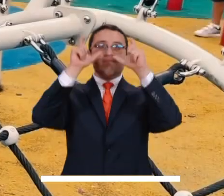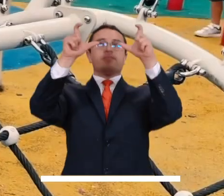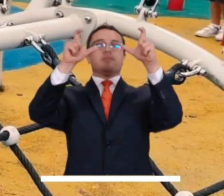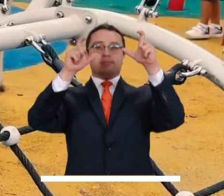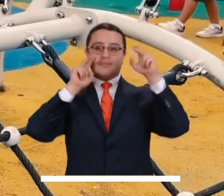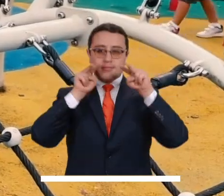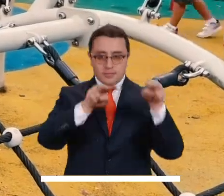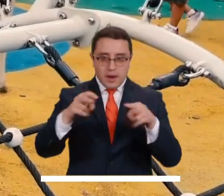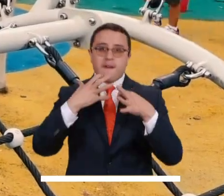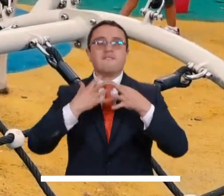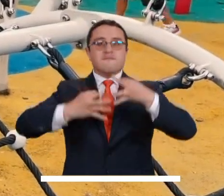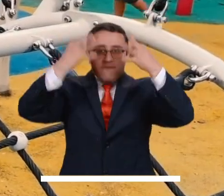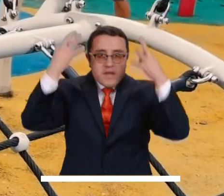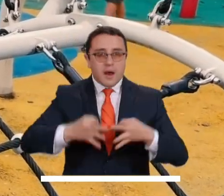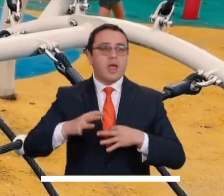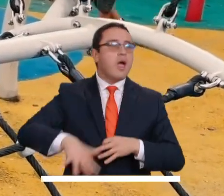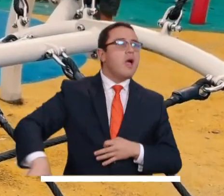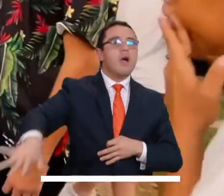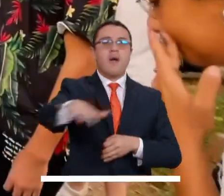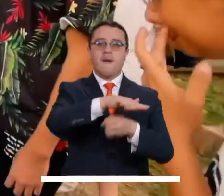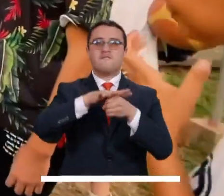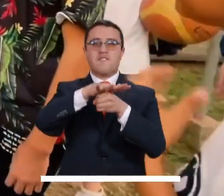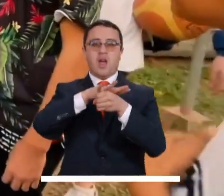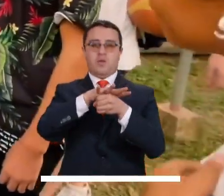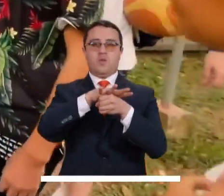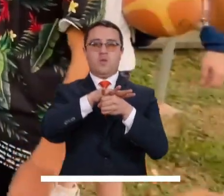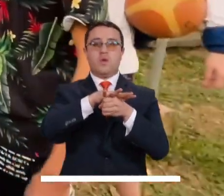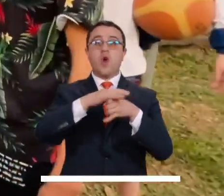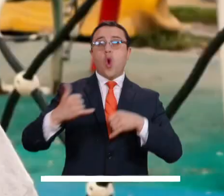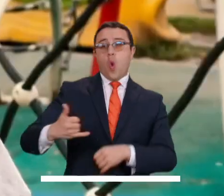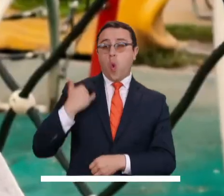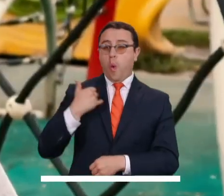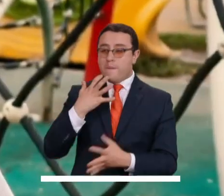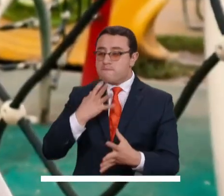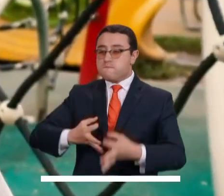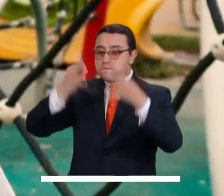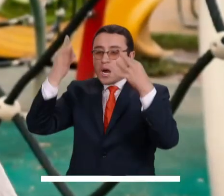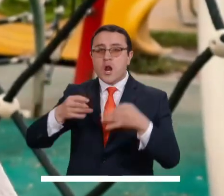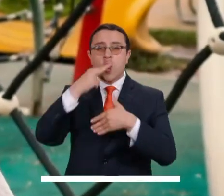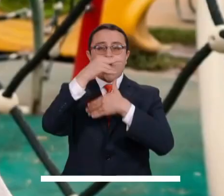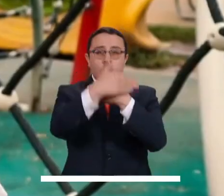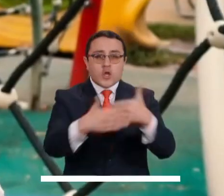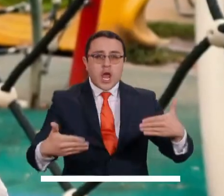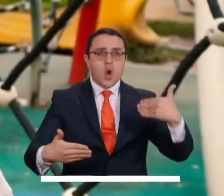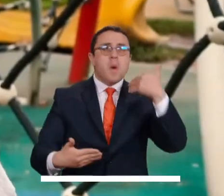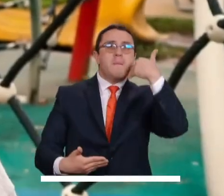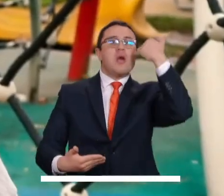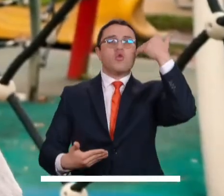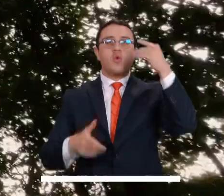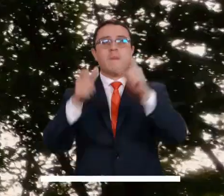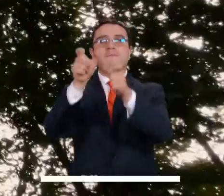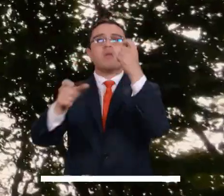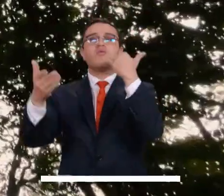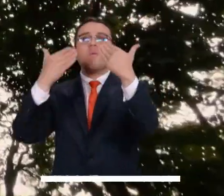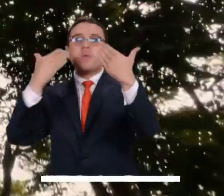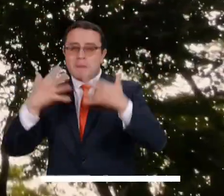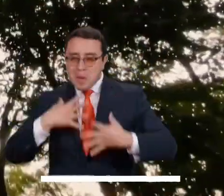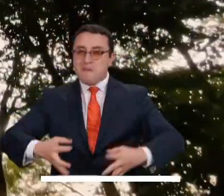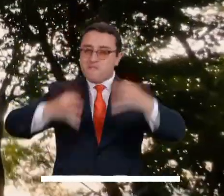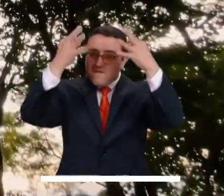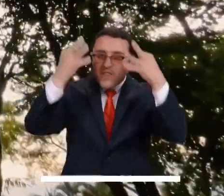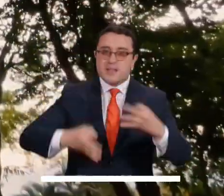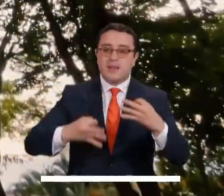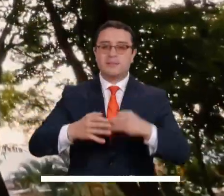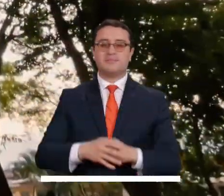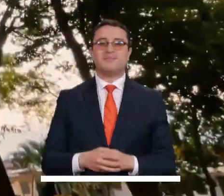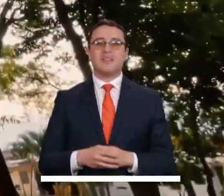del barrio, de la realidad que viven no solo los jóvenes y los niños, sino también los adultos, la gente en el campo. El freestyle